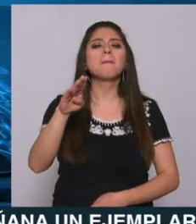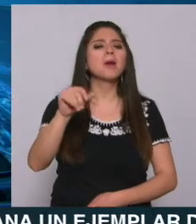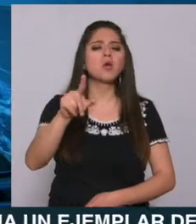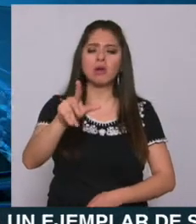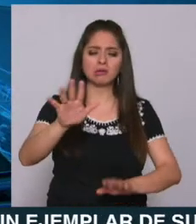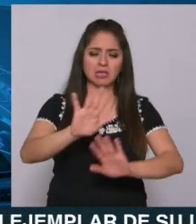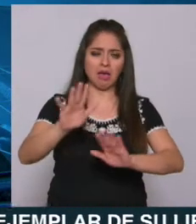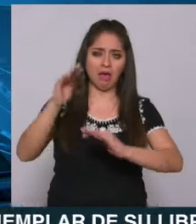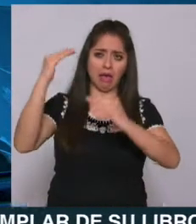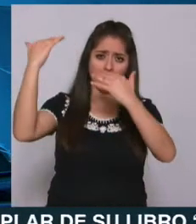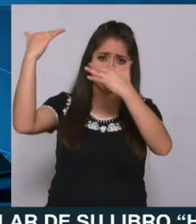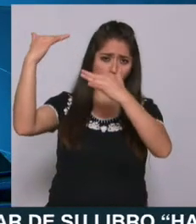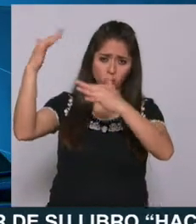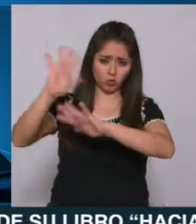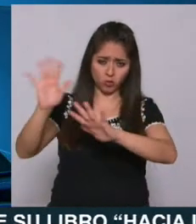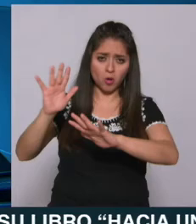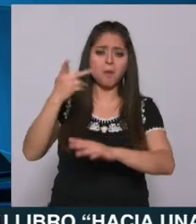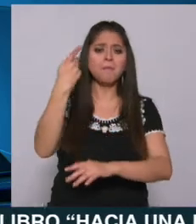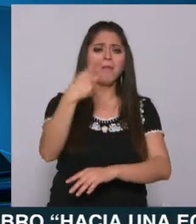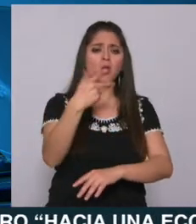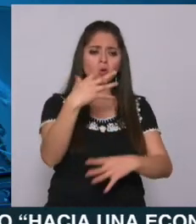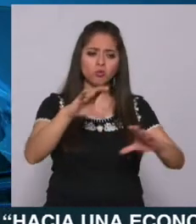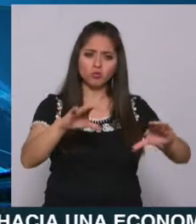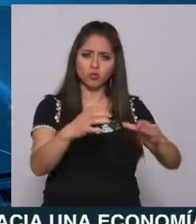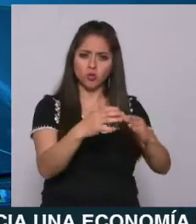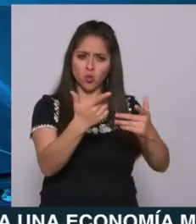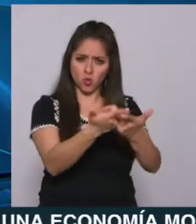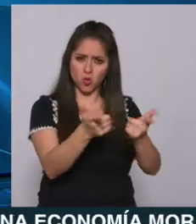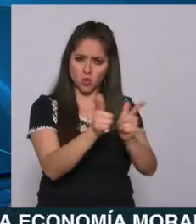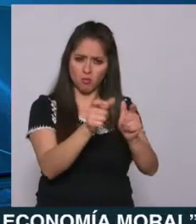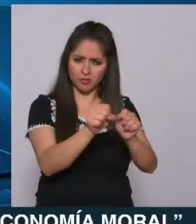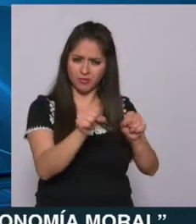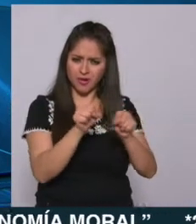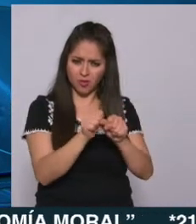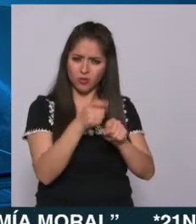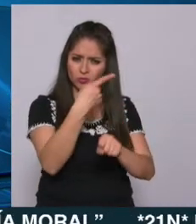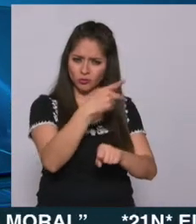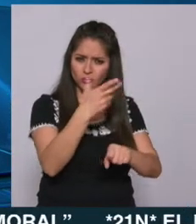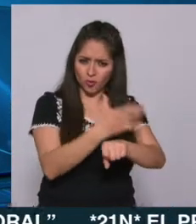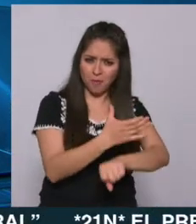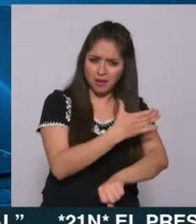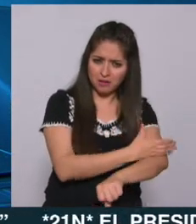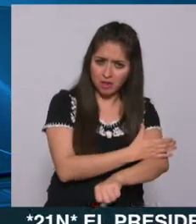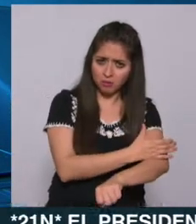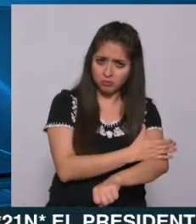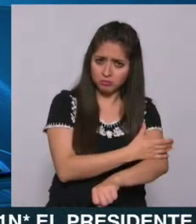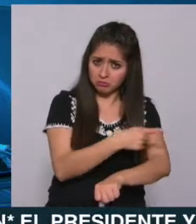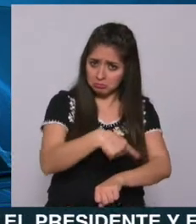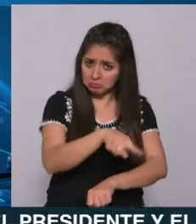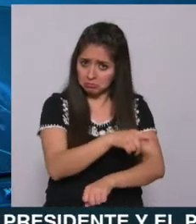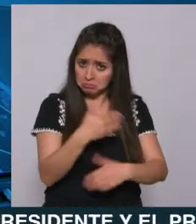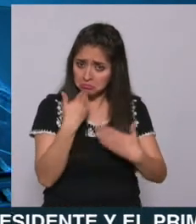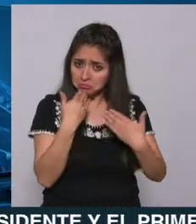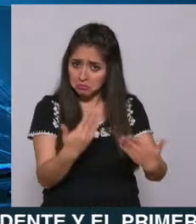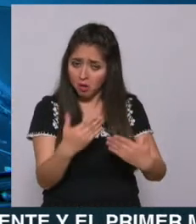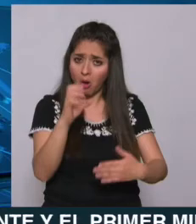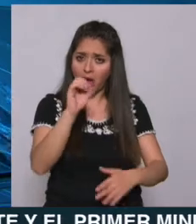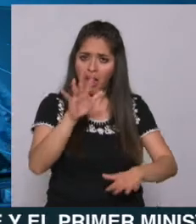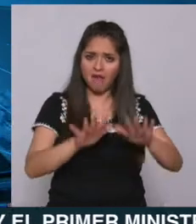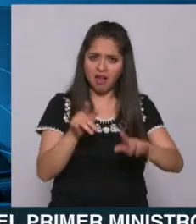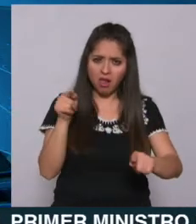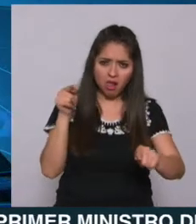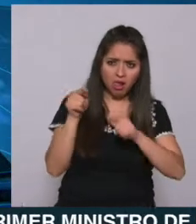¿cómo toman los compañeros de su hija, pues, cómo ha asumido su identidad? ¿Ha habido ahí resquemores